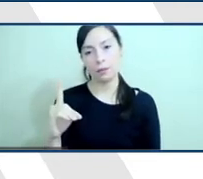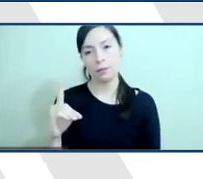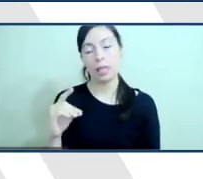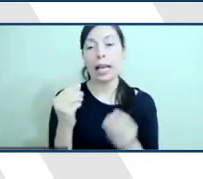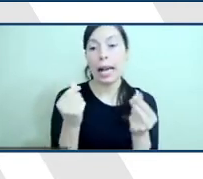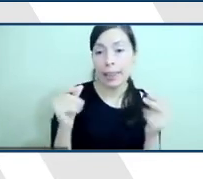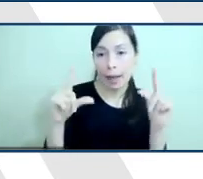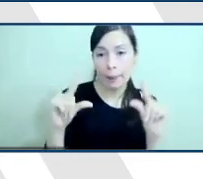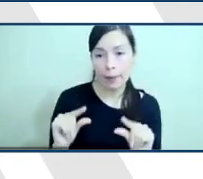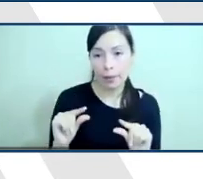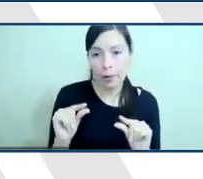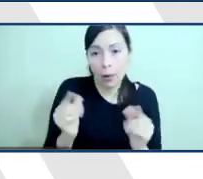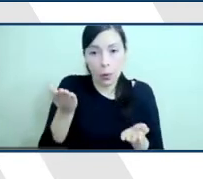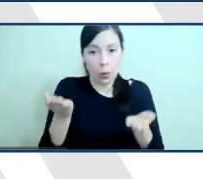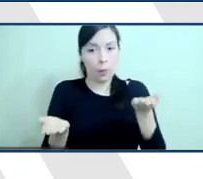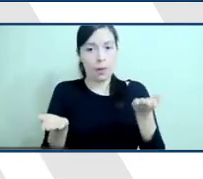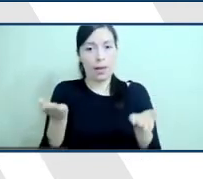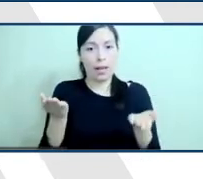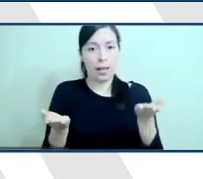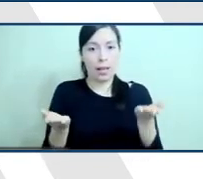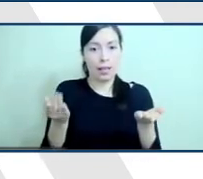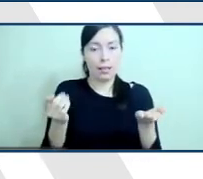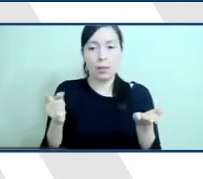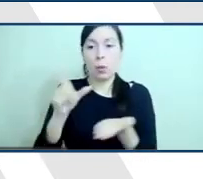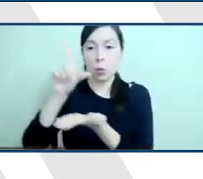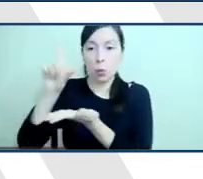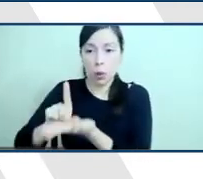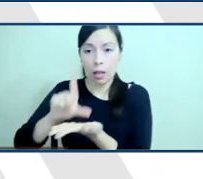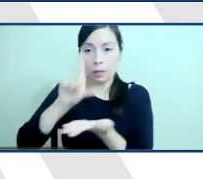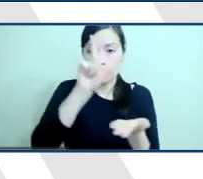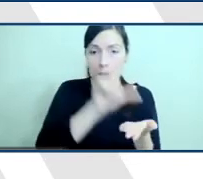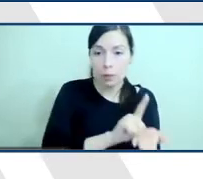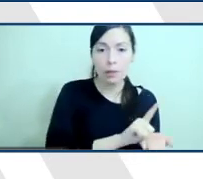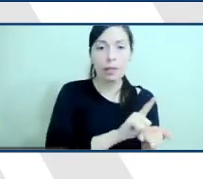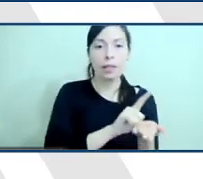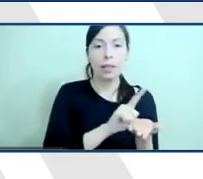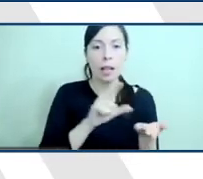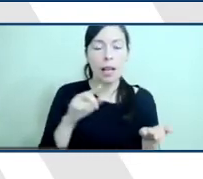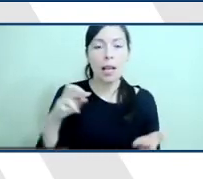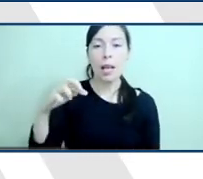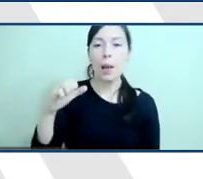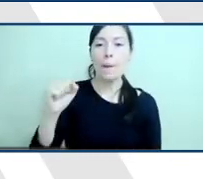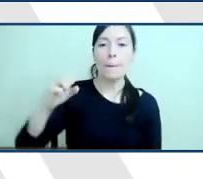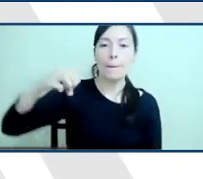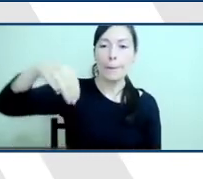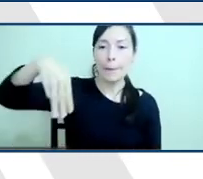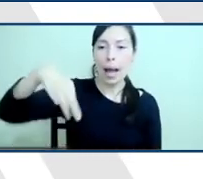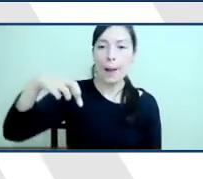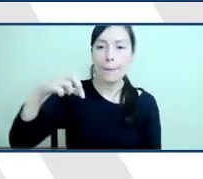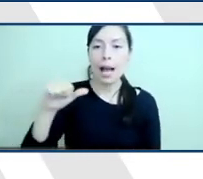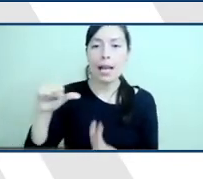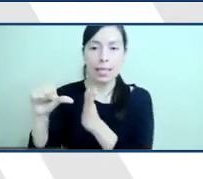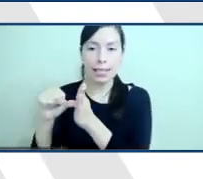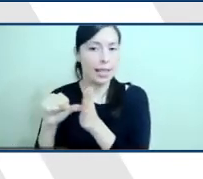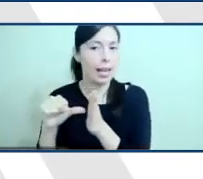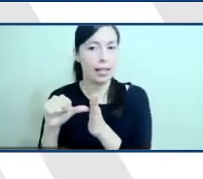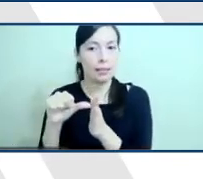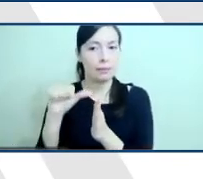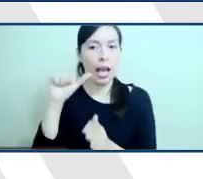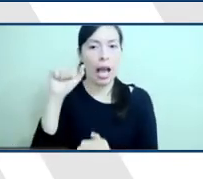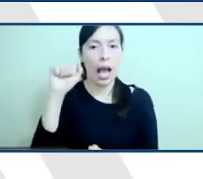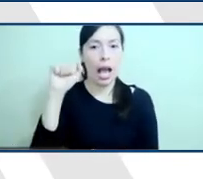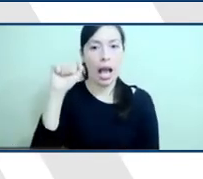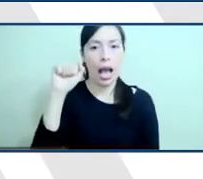la comparación entre Pampa Central, que tiene prácticamente todo en clase A o B, mientras que